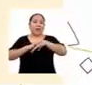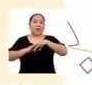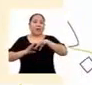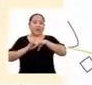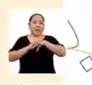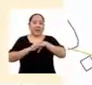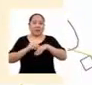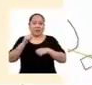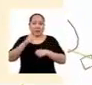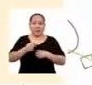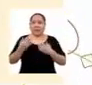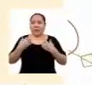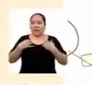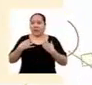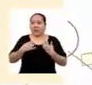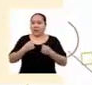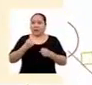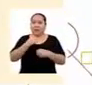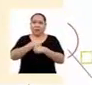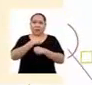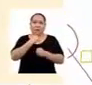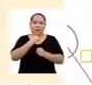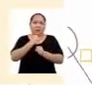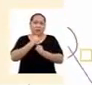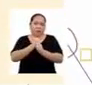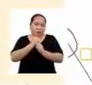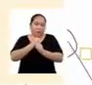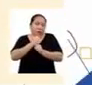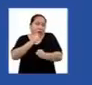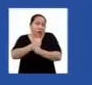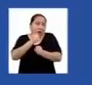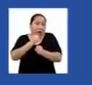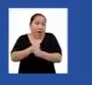trabajar, hacer deportes, etc.